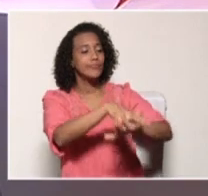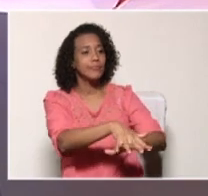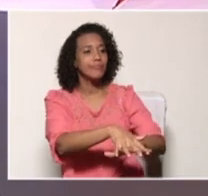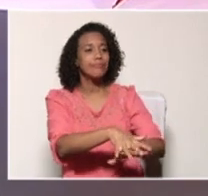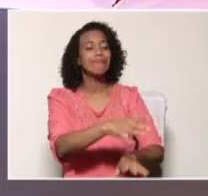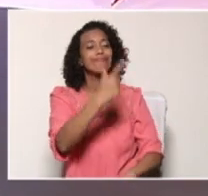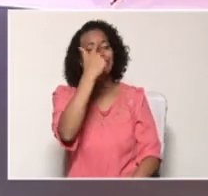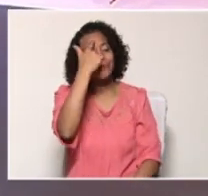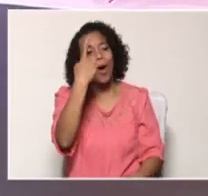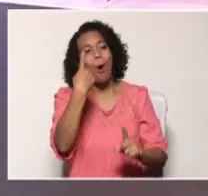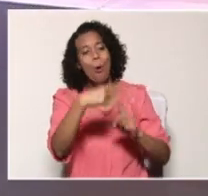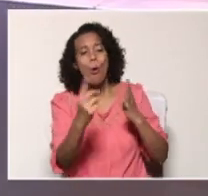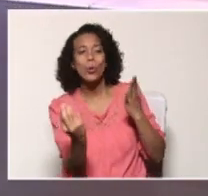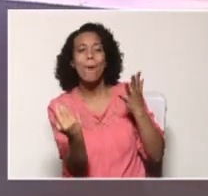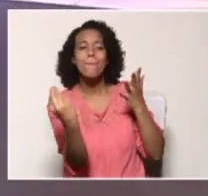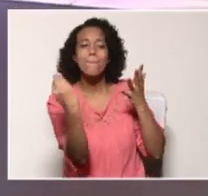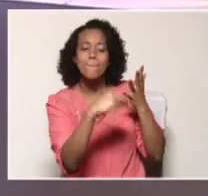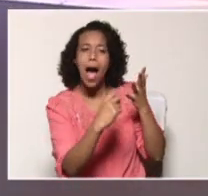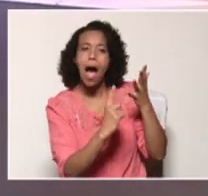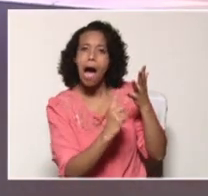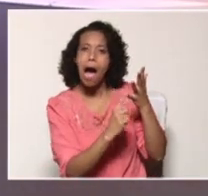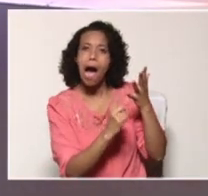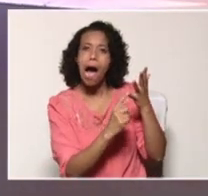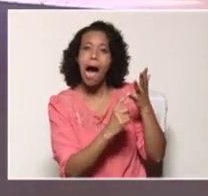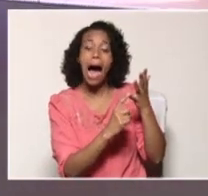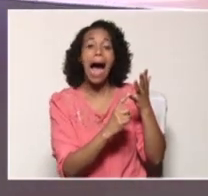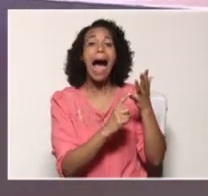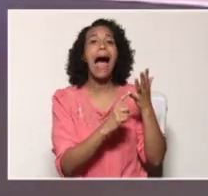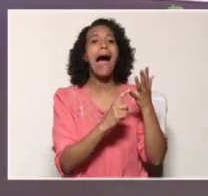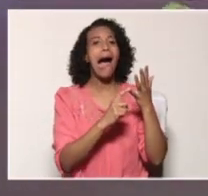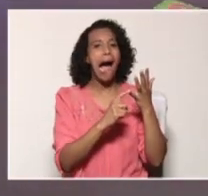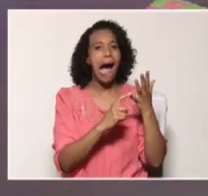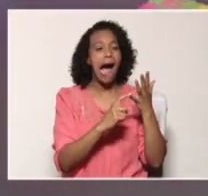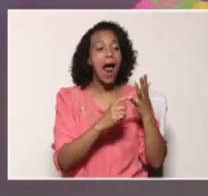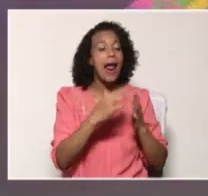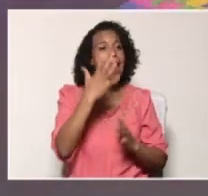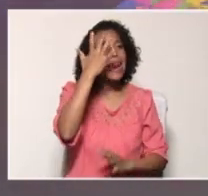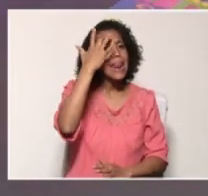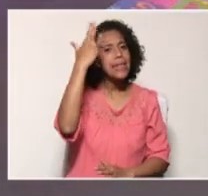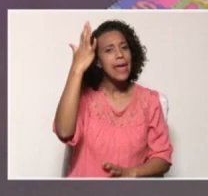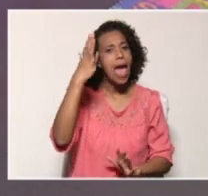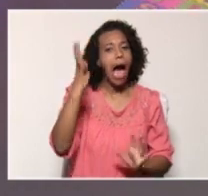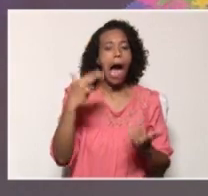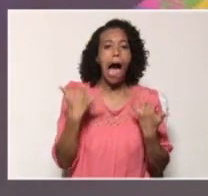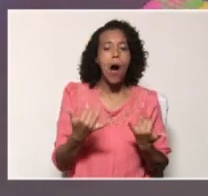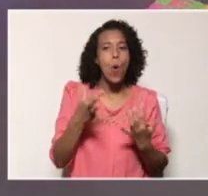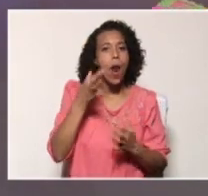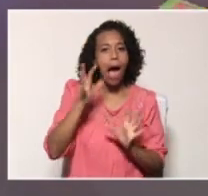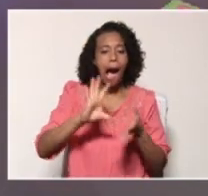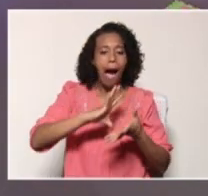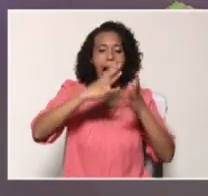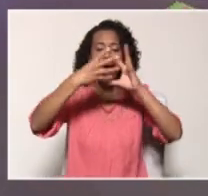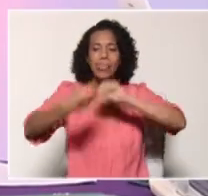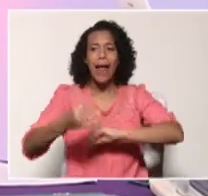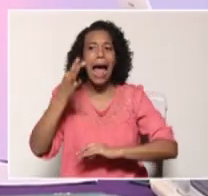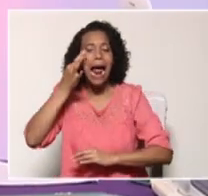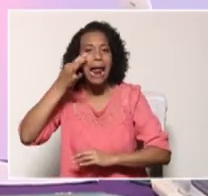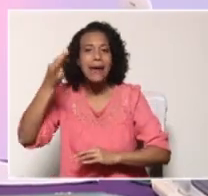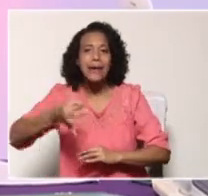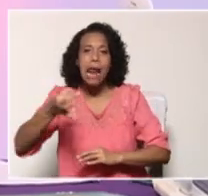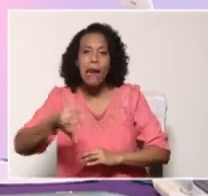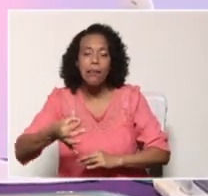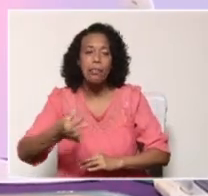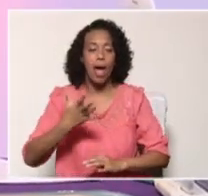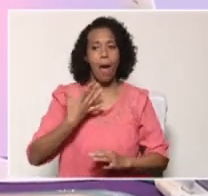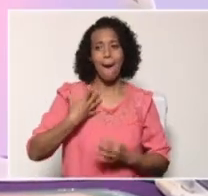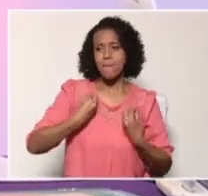Pero también hay otro elemento importante, que es la contextualización. Sí. Eso que estamos aprendiendo es necesario para